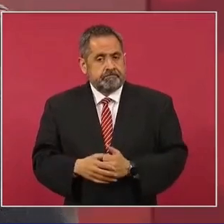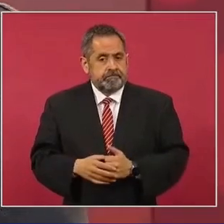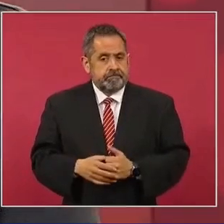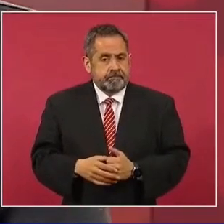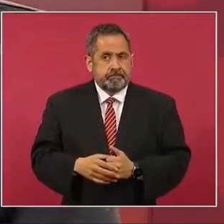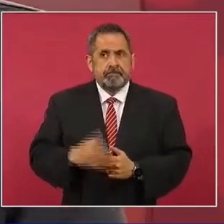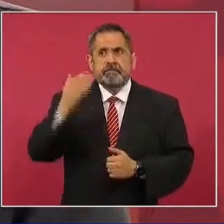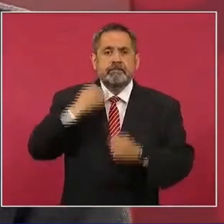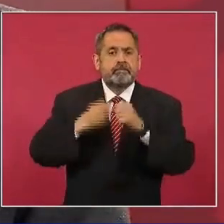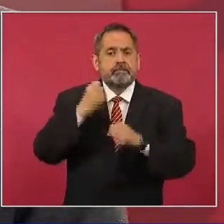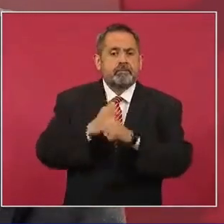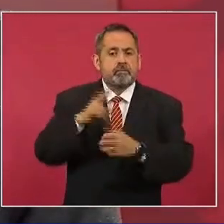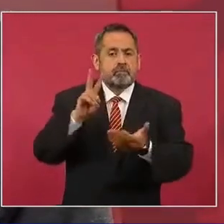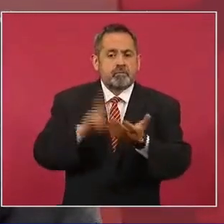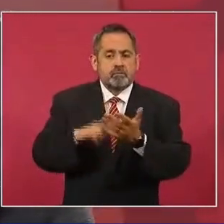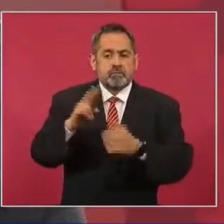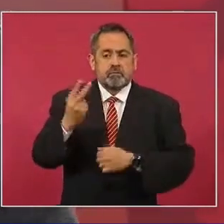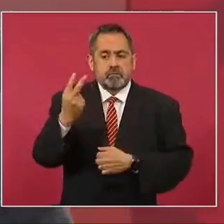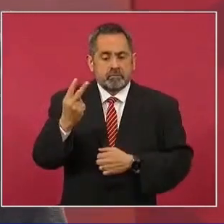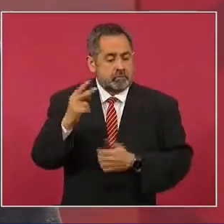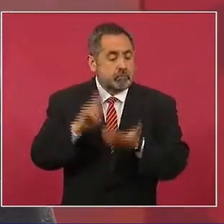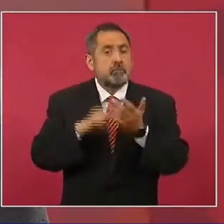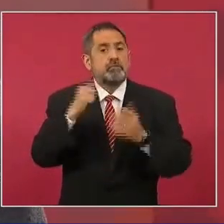Esto fue en el 2001.